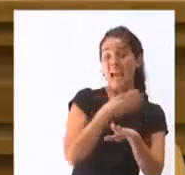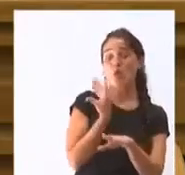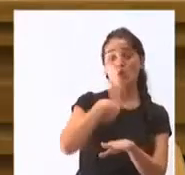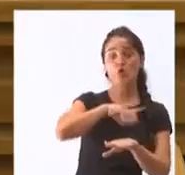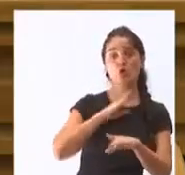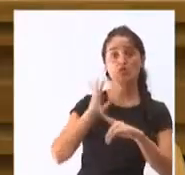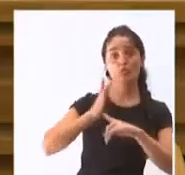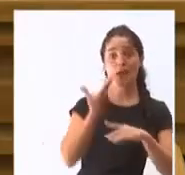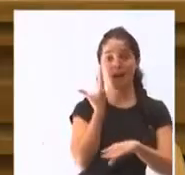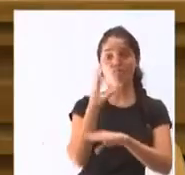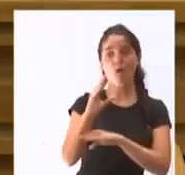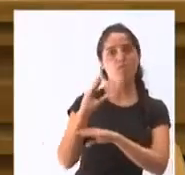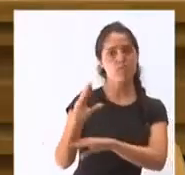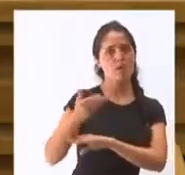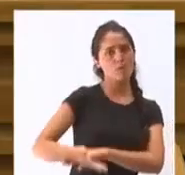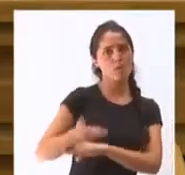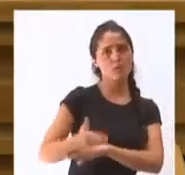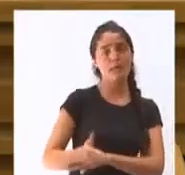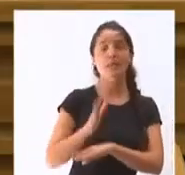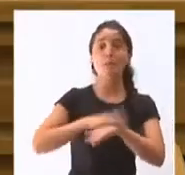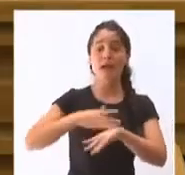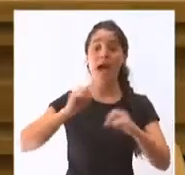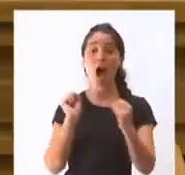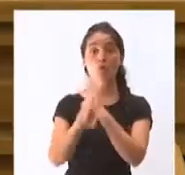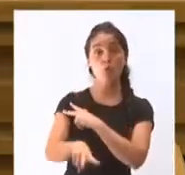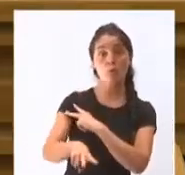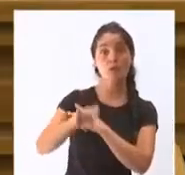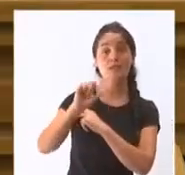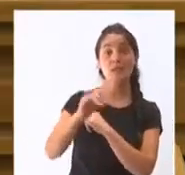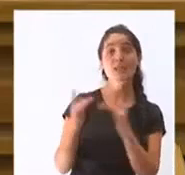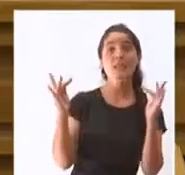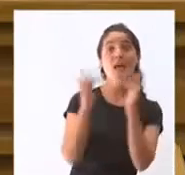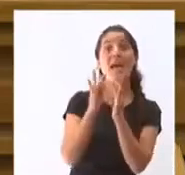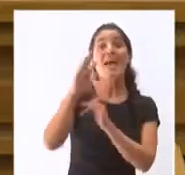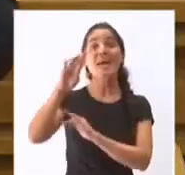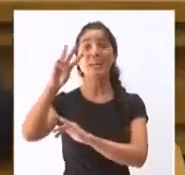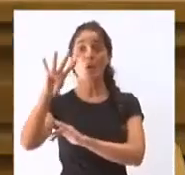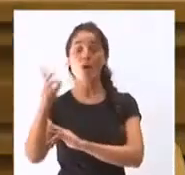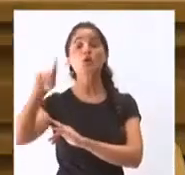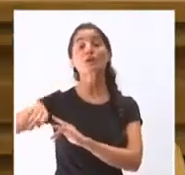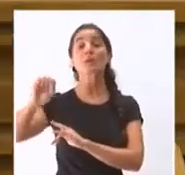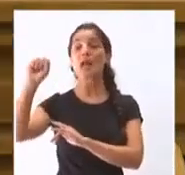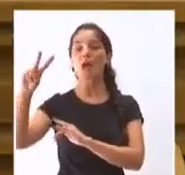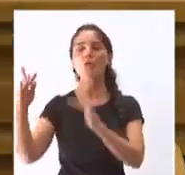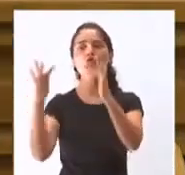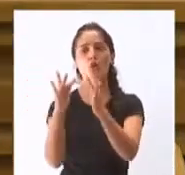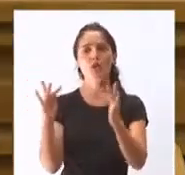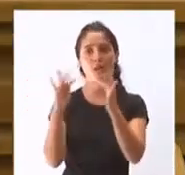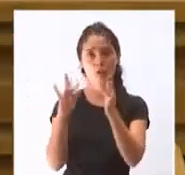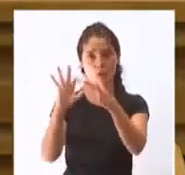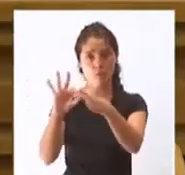con la autovía de la sagra y a conectarlas con la r-4 y con la 4 pero no deja de ser un problema